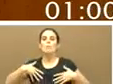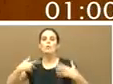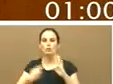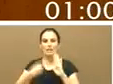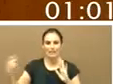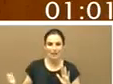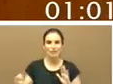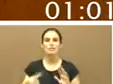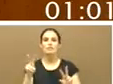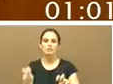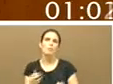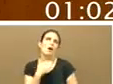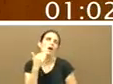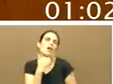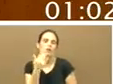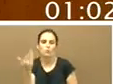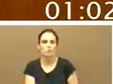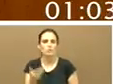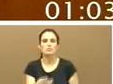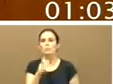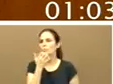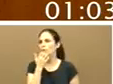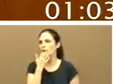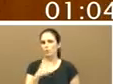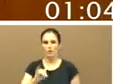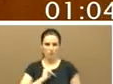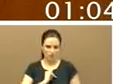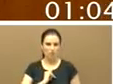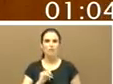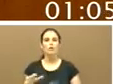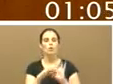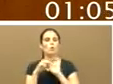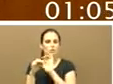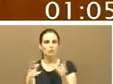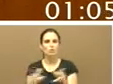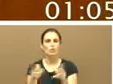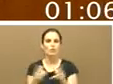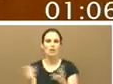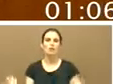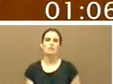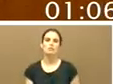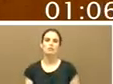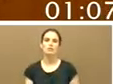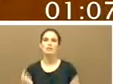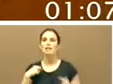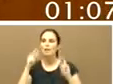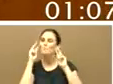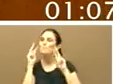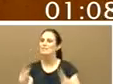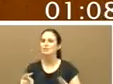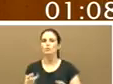de cuestiones tan importantes como la identidad, la cohesión social y la visión de España,